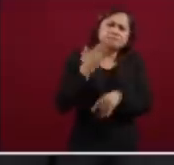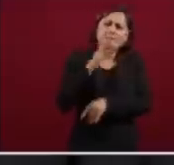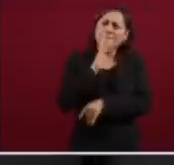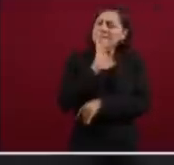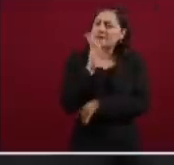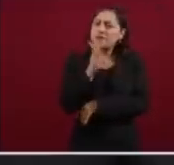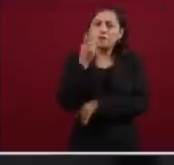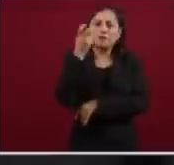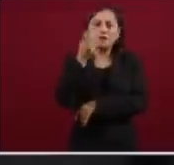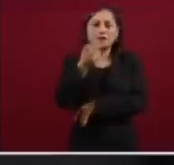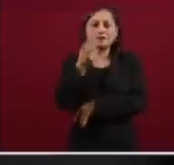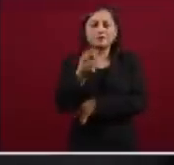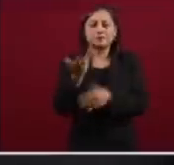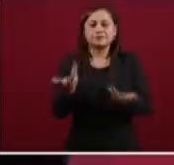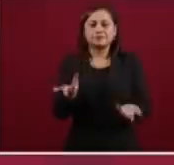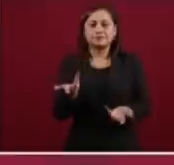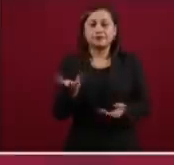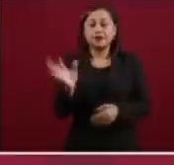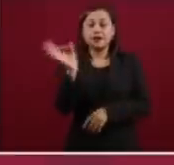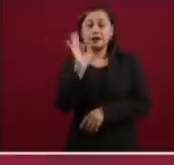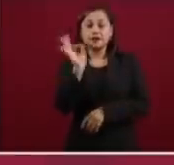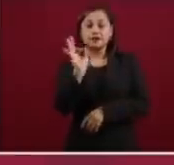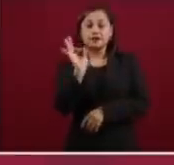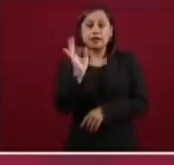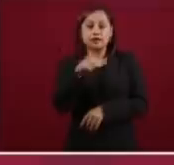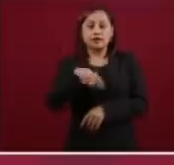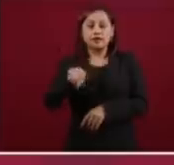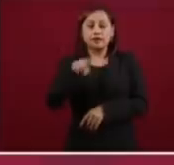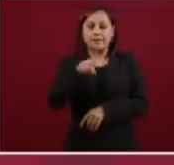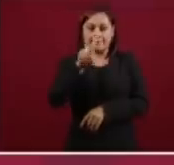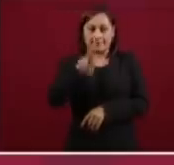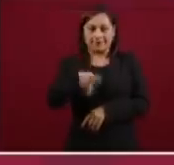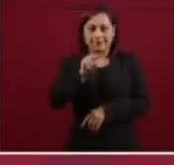si no fuese así yo estaría